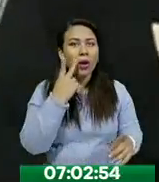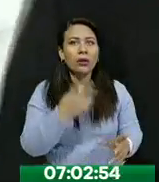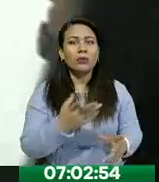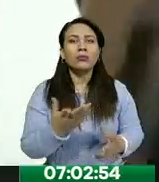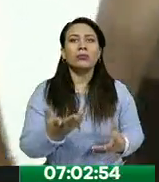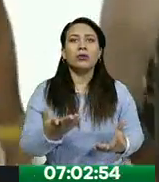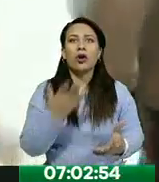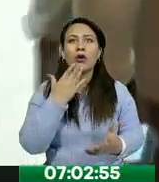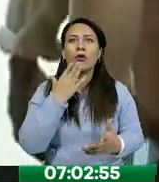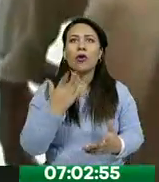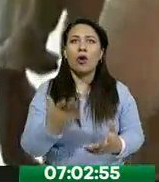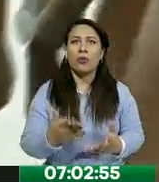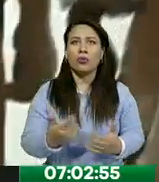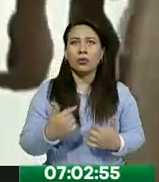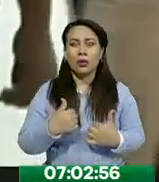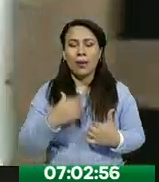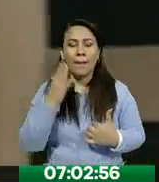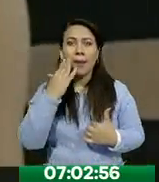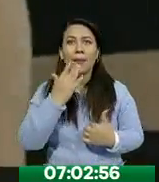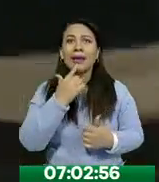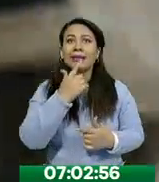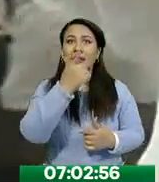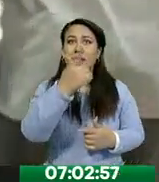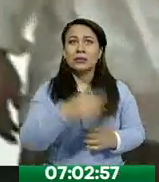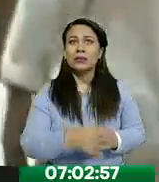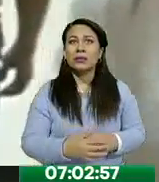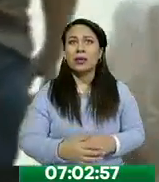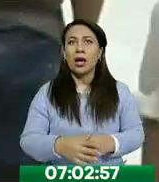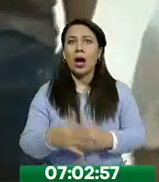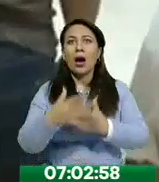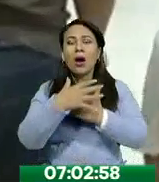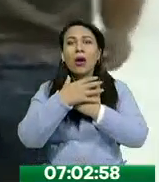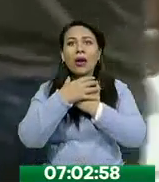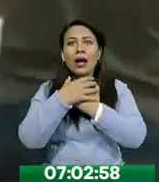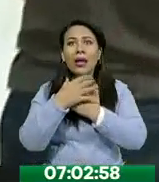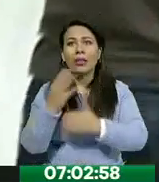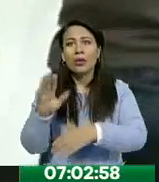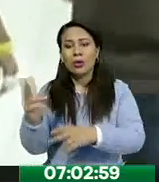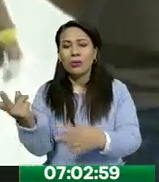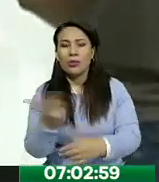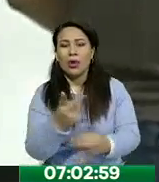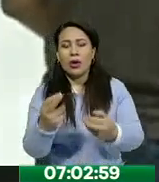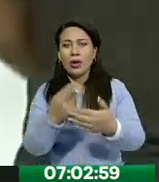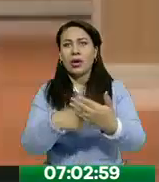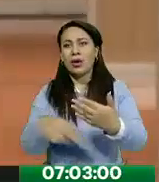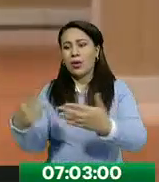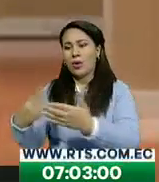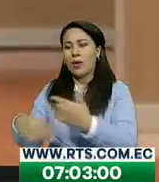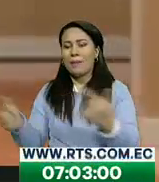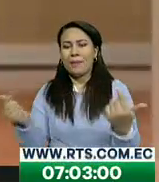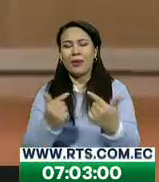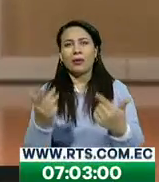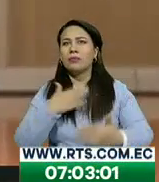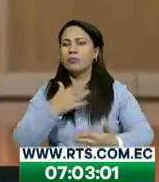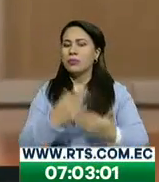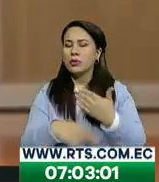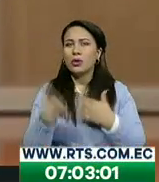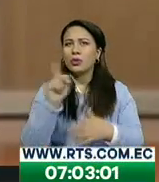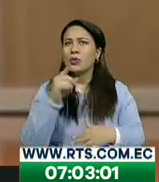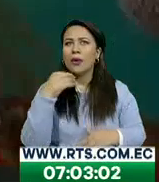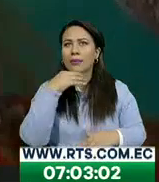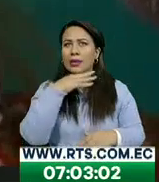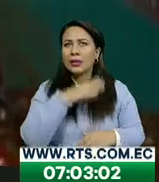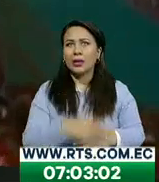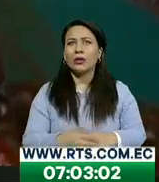va a reaccionar usted como madre? Porque ella dice que estaba ahorcando a mi bebé, al hijo de ella. Cuando eso es mentira. Ya, y yo lo que